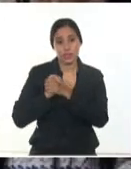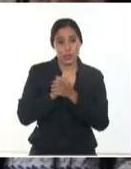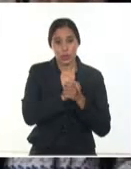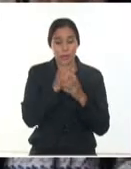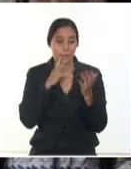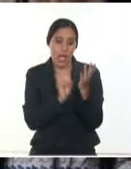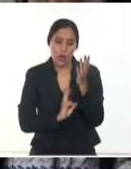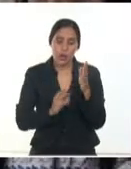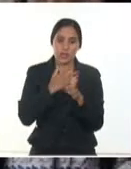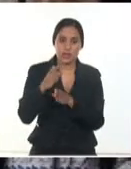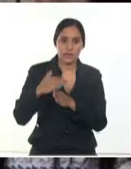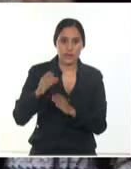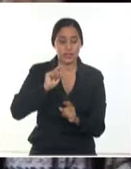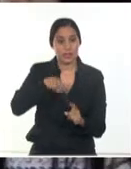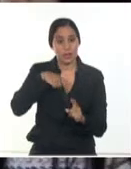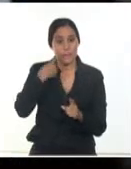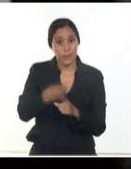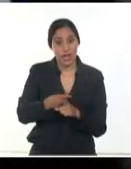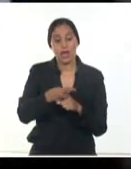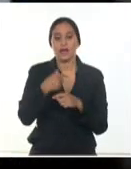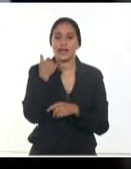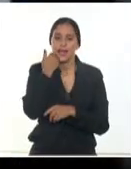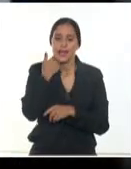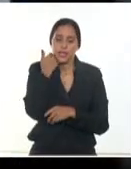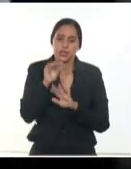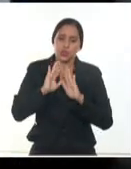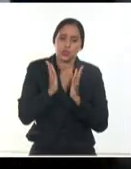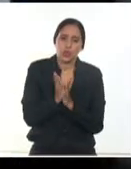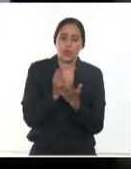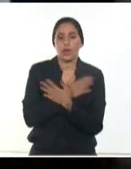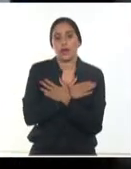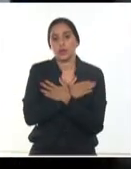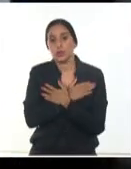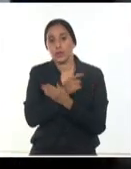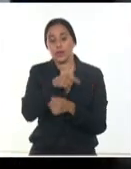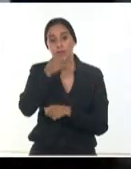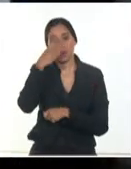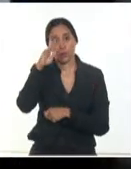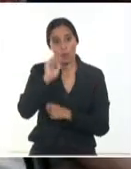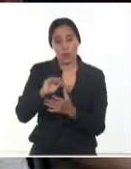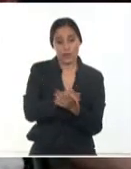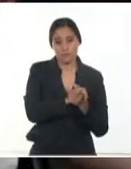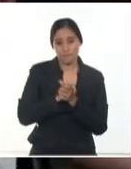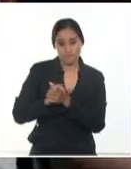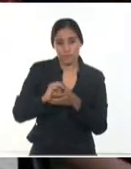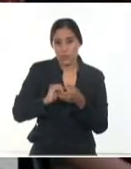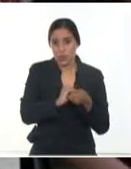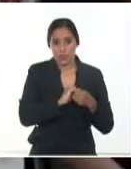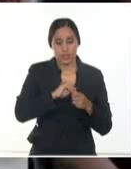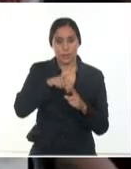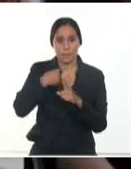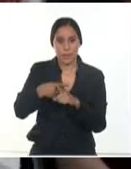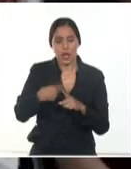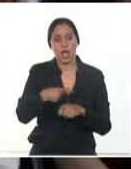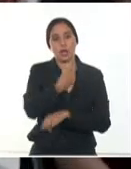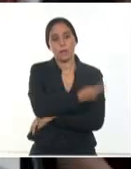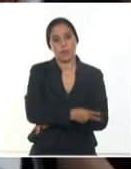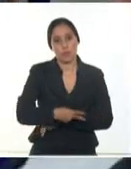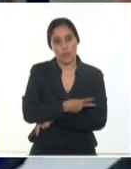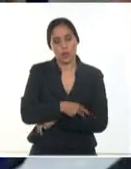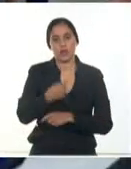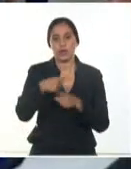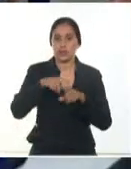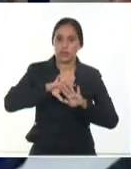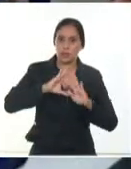y además sentirán el cariño y la solidaridad de los cubanos que comparten con los demás pueblos del mundo lo que